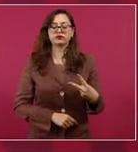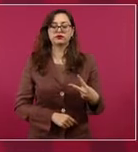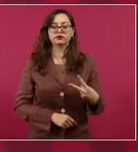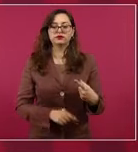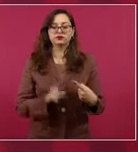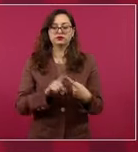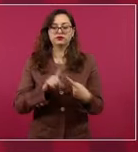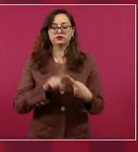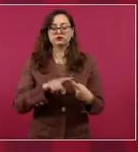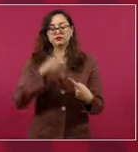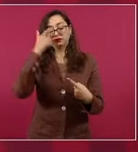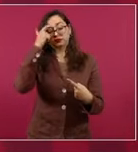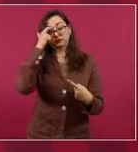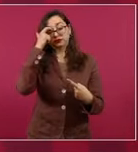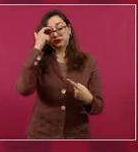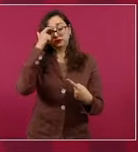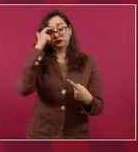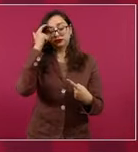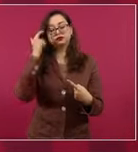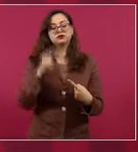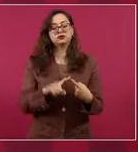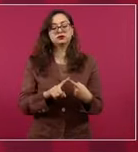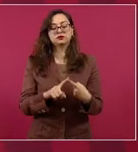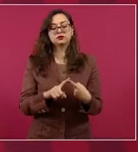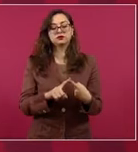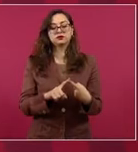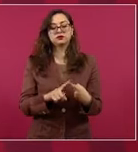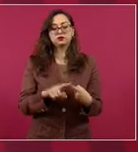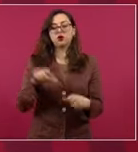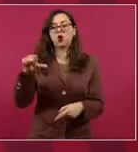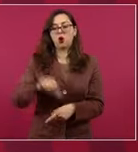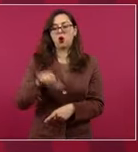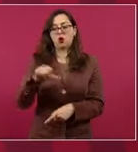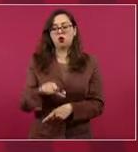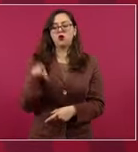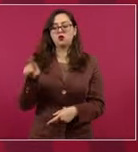que hoy mismo la doctora